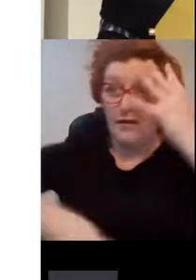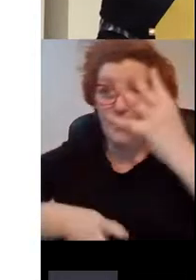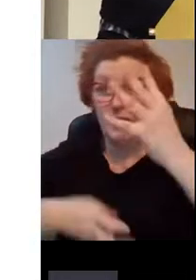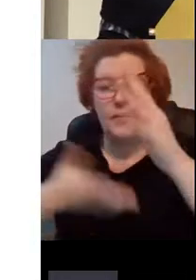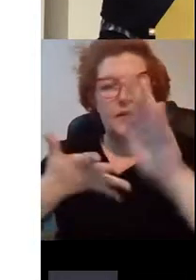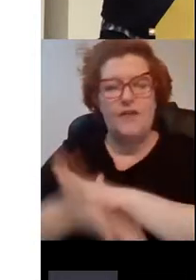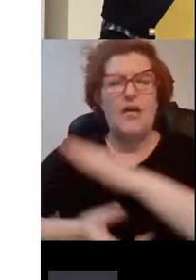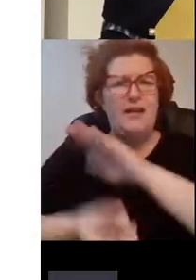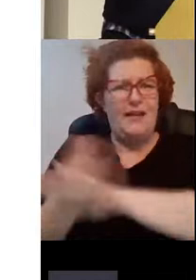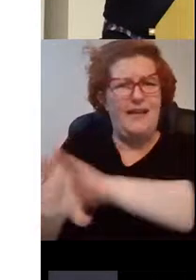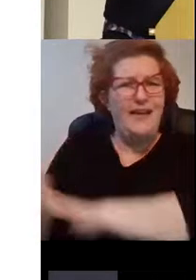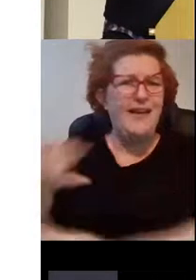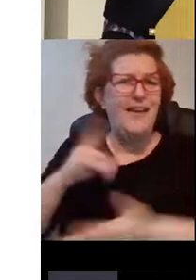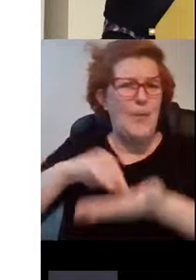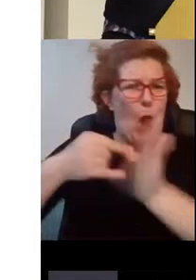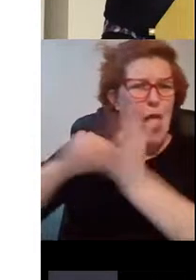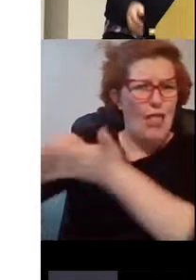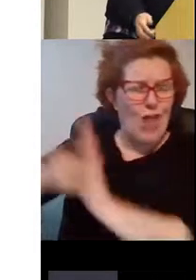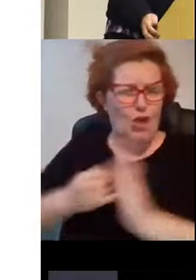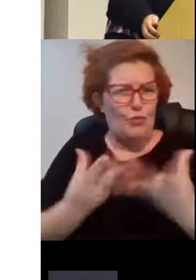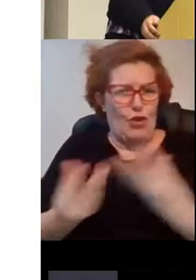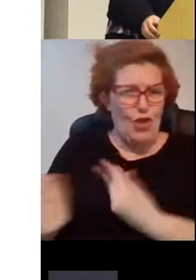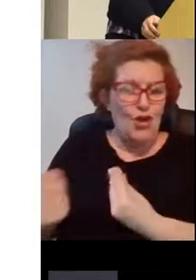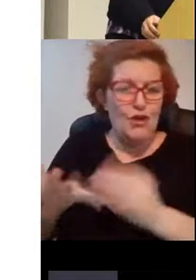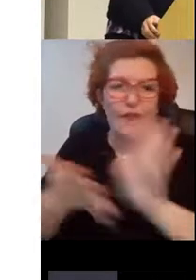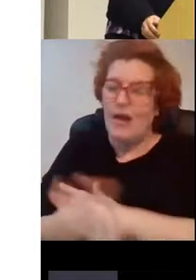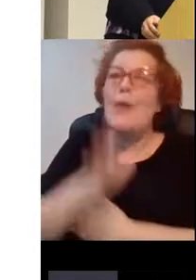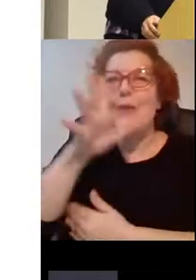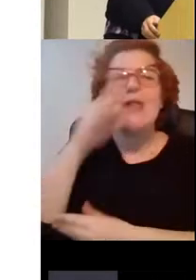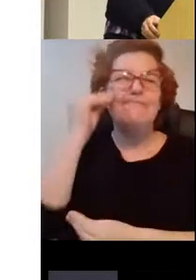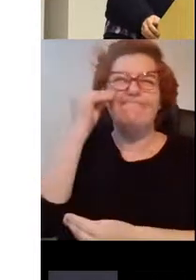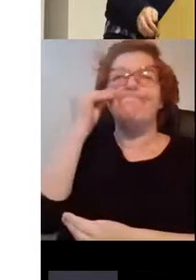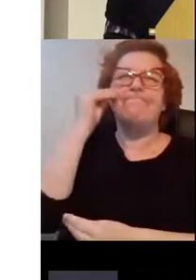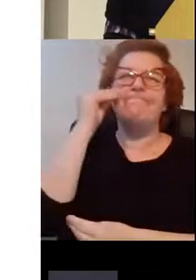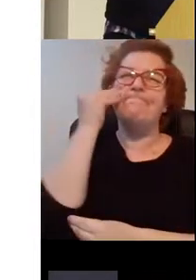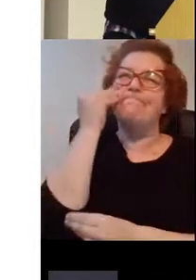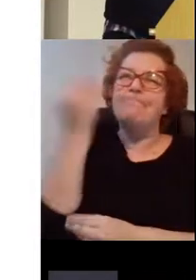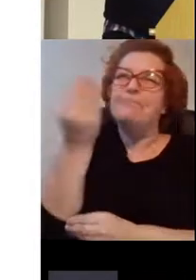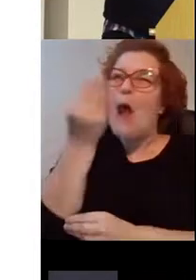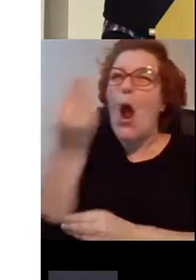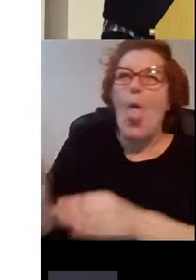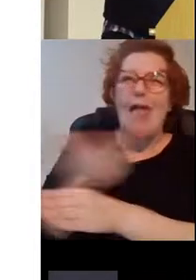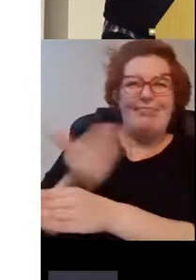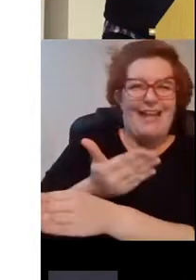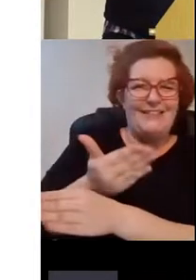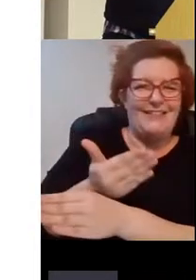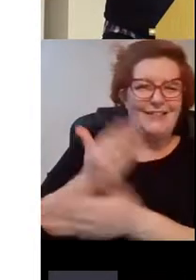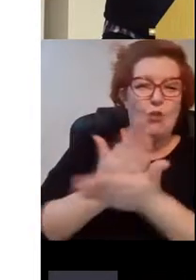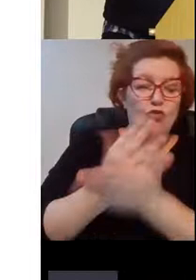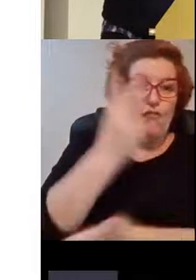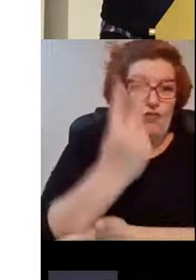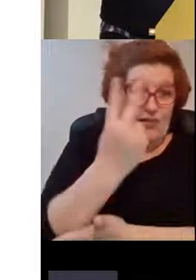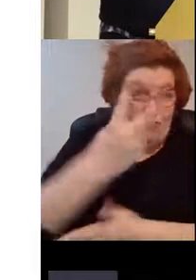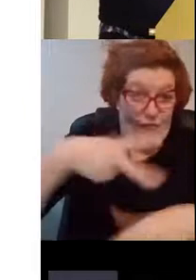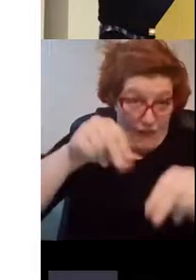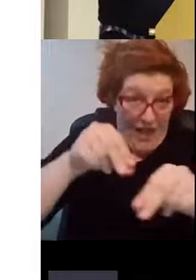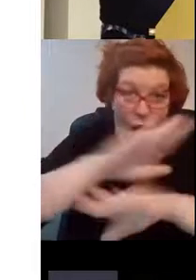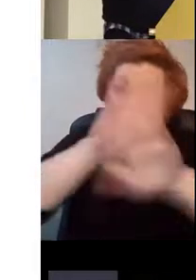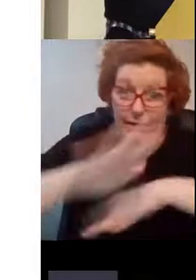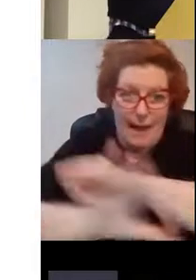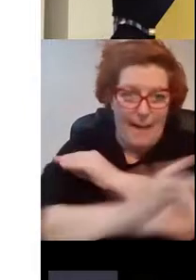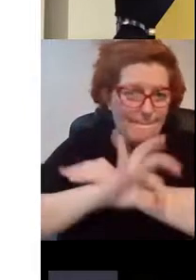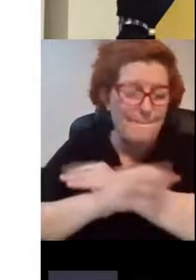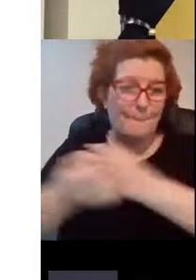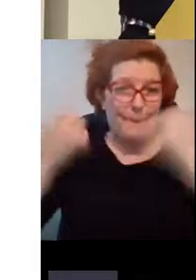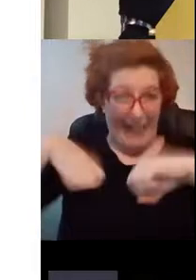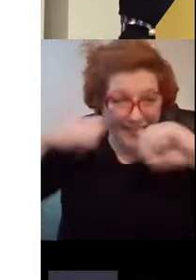proyectos, y precisamente por eso se ubicó a final del curso como última práctica, aunando esas